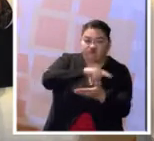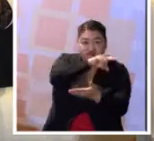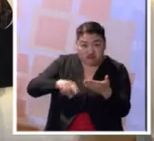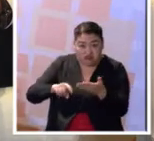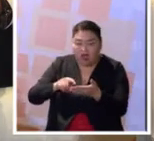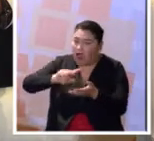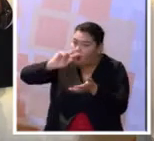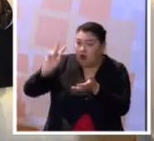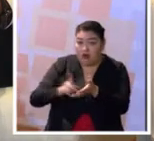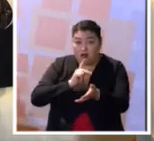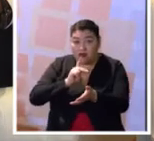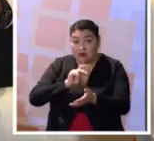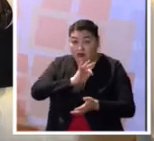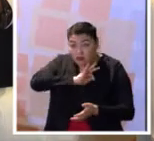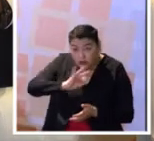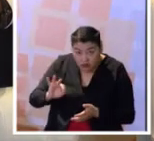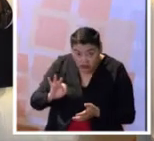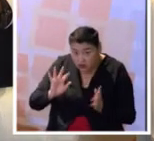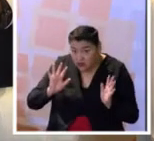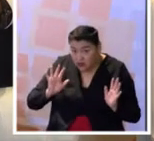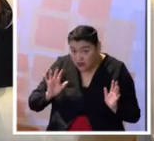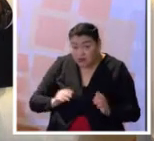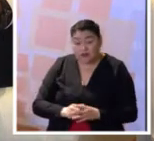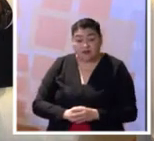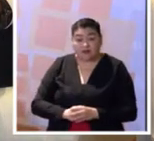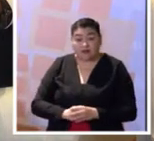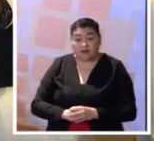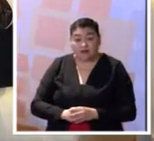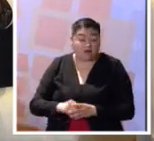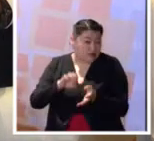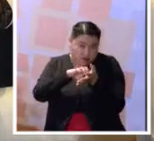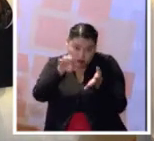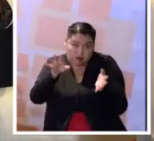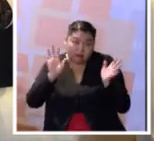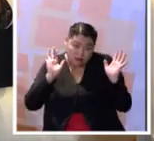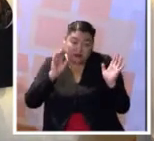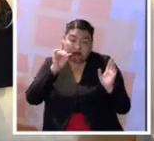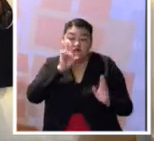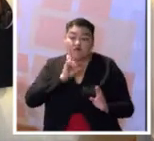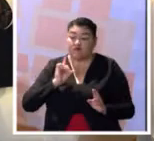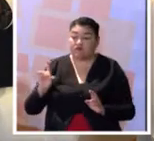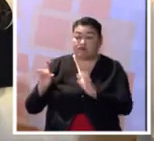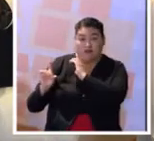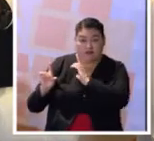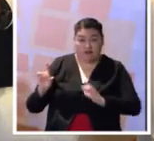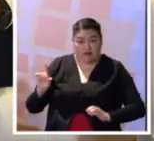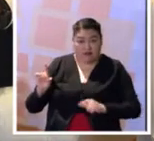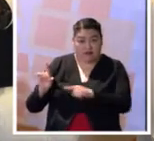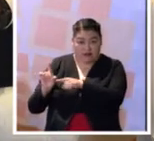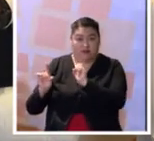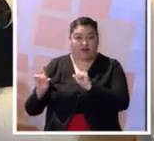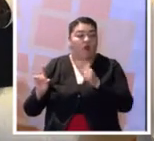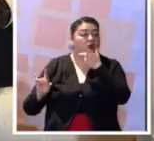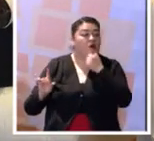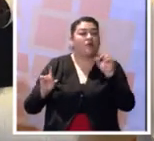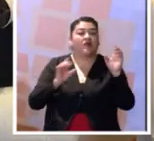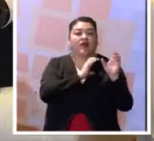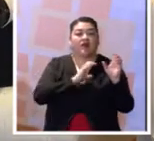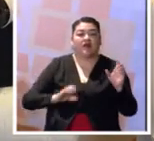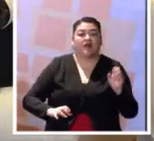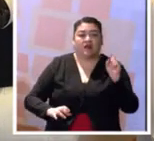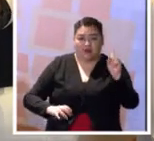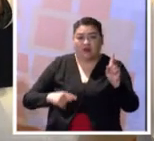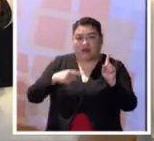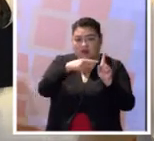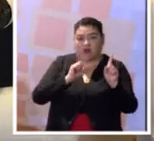violentar políticamente por razón de género a una candidata y que la sanción termine siendo de índole